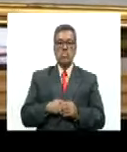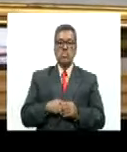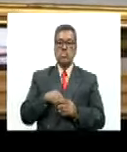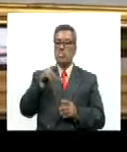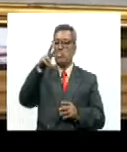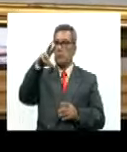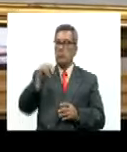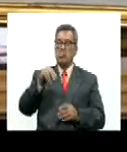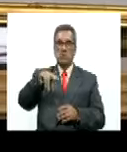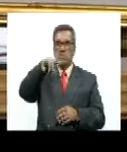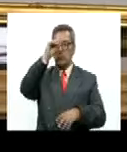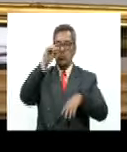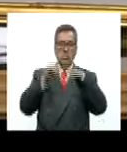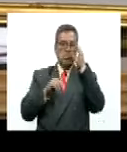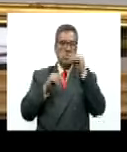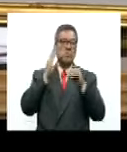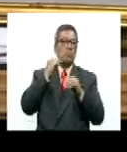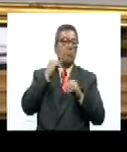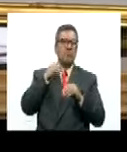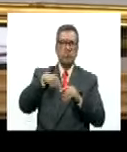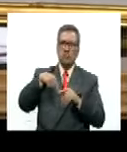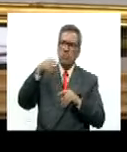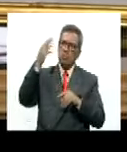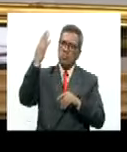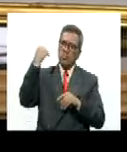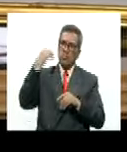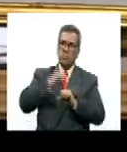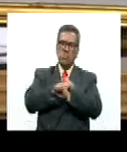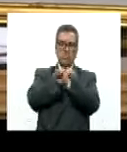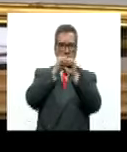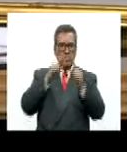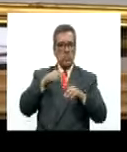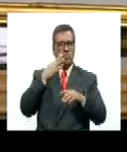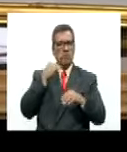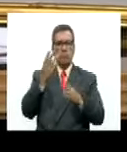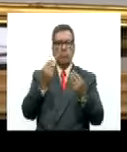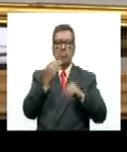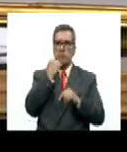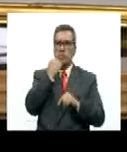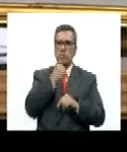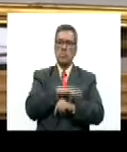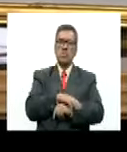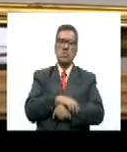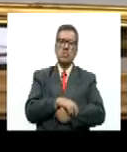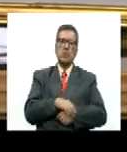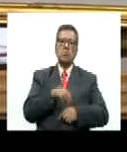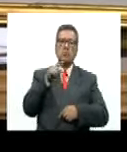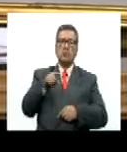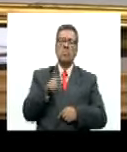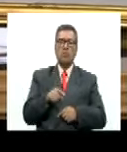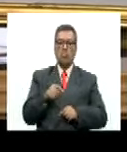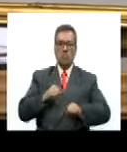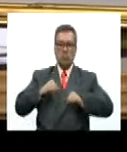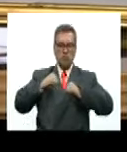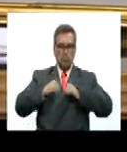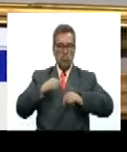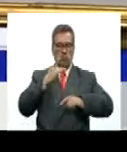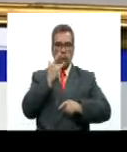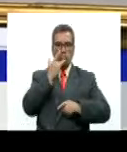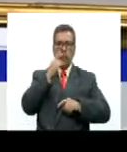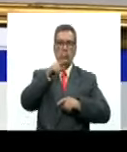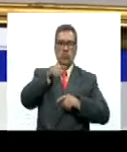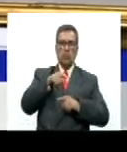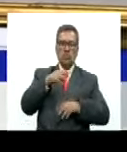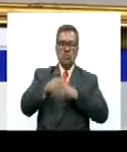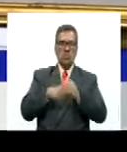aprenden de la experiencia temprana y de la experiencia cercana. Con esa prepotencia borbónica que